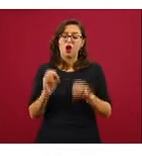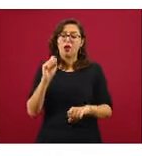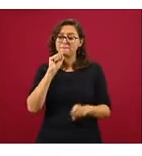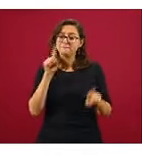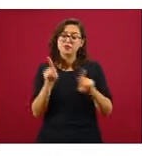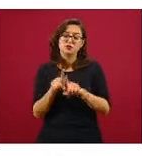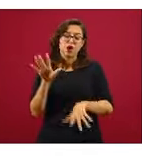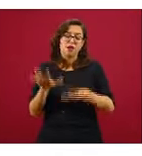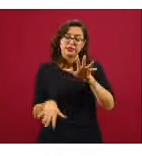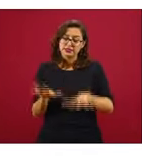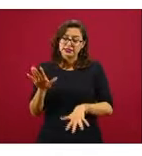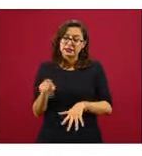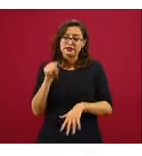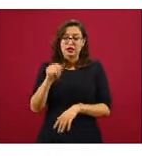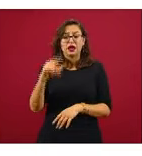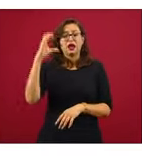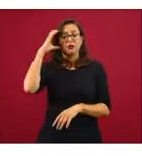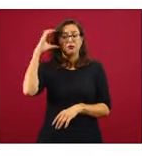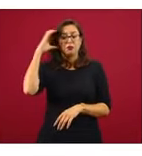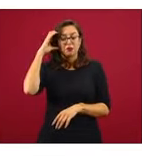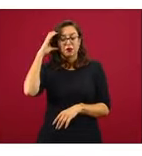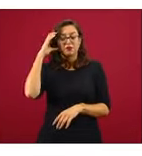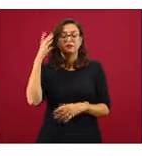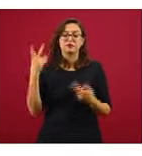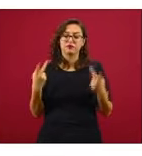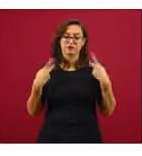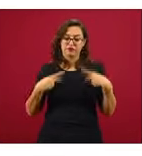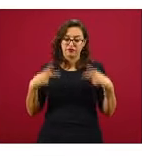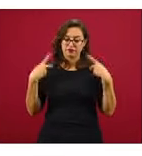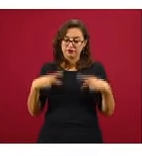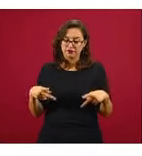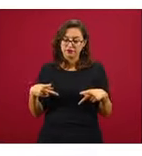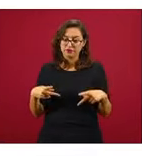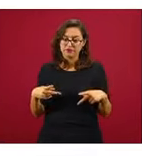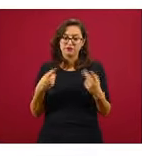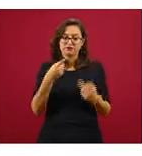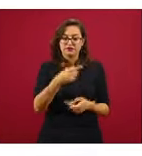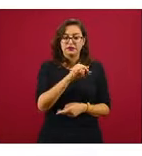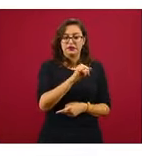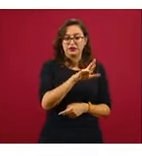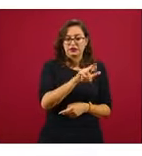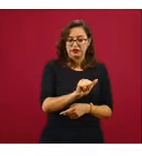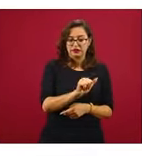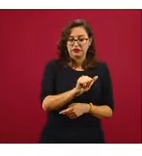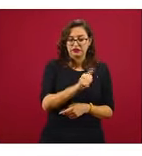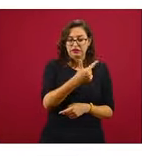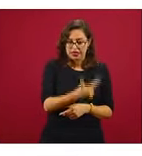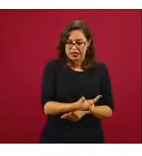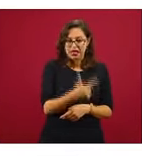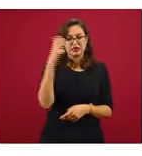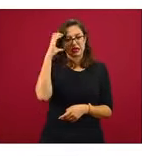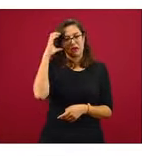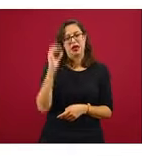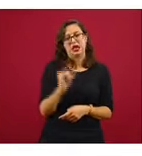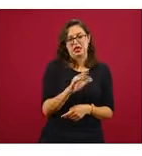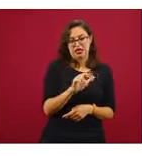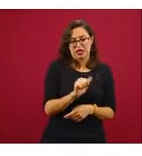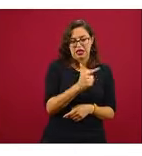estas camas pueden estarse ocupando en la medida que los pacientes que están en las camas generales, en la diapositiva